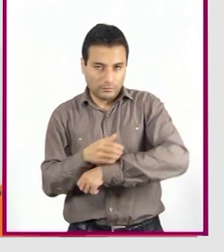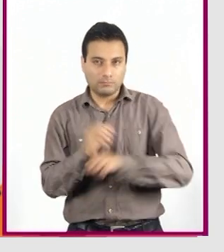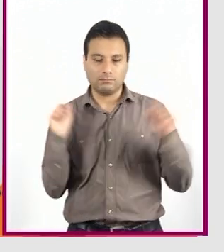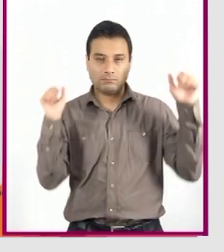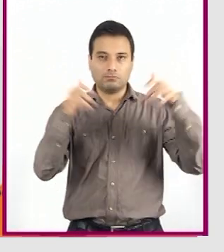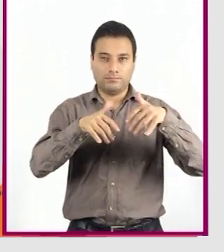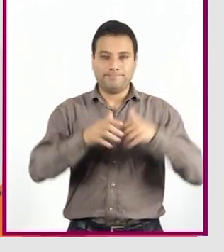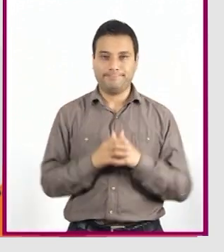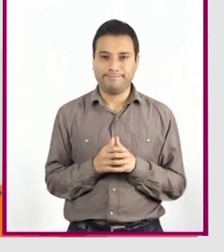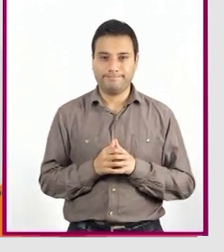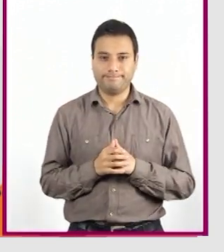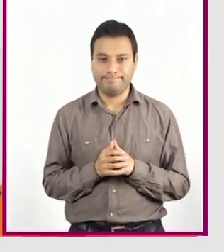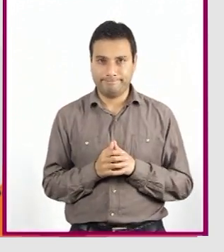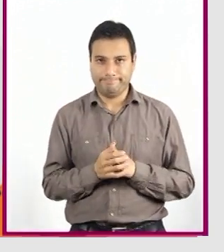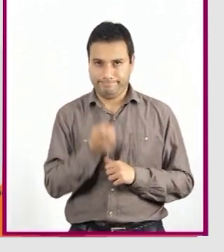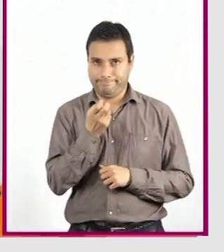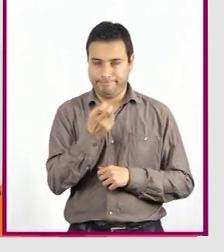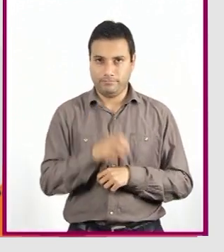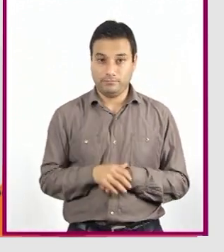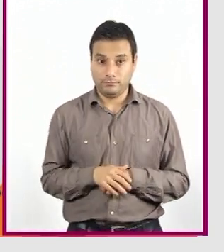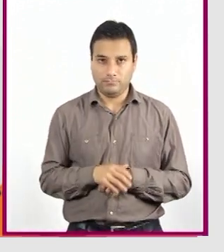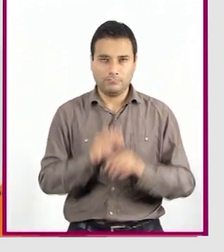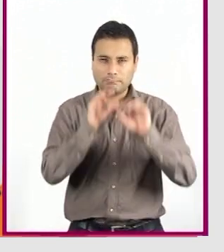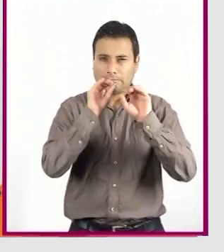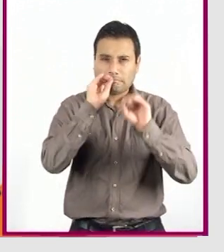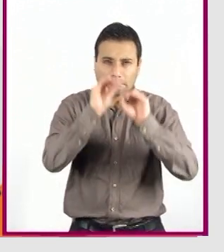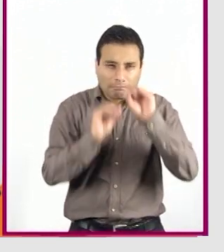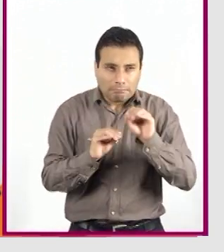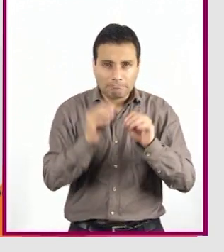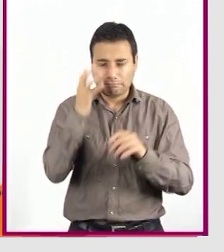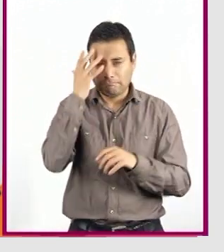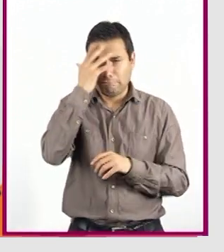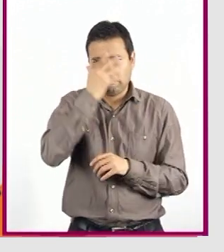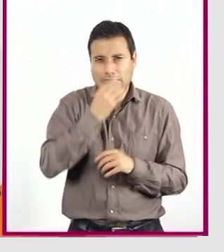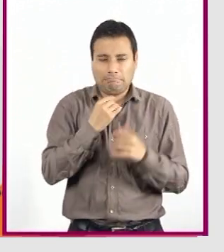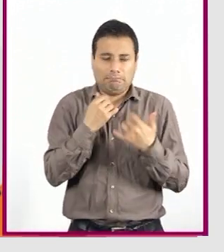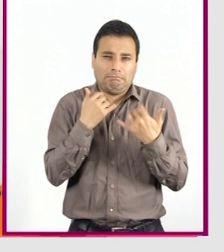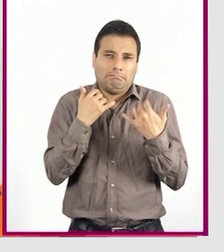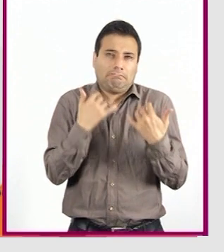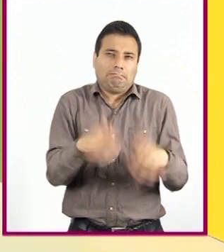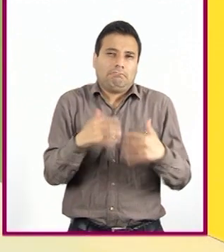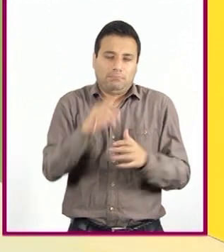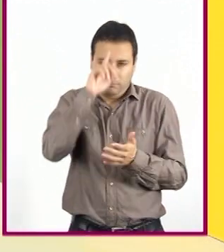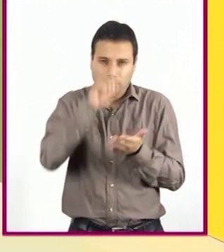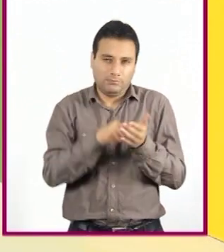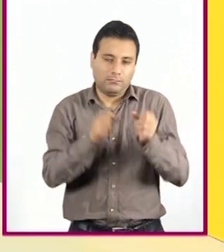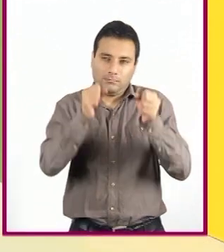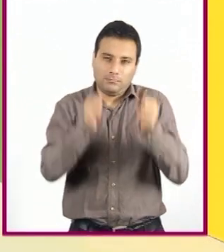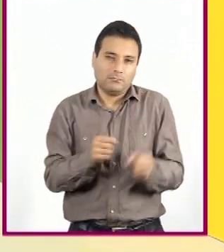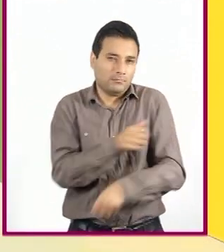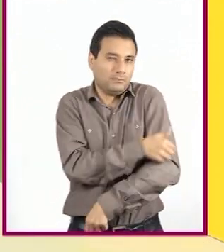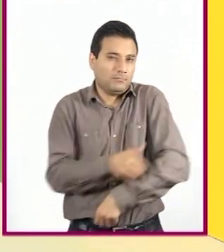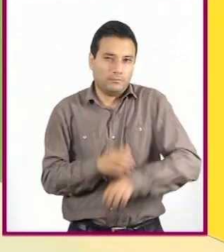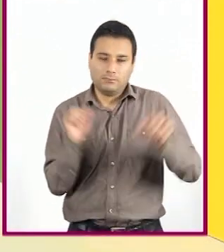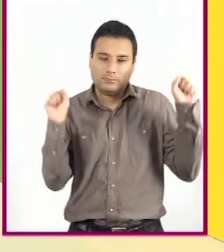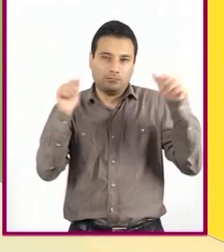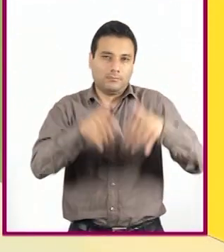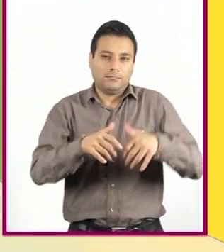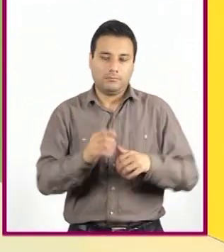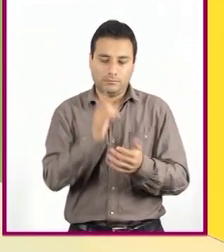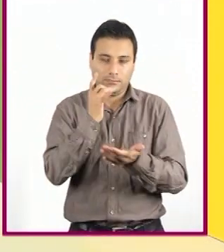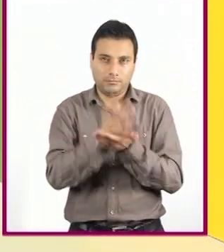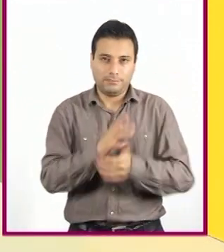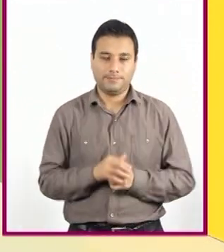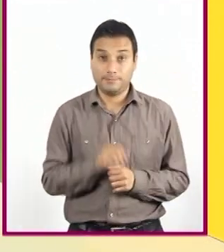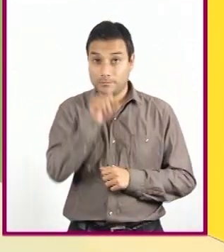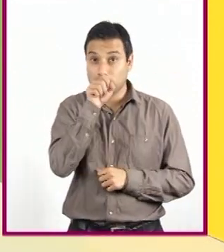a juzgar por la suntuosidad de sus palacios, la sede del linaje gobernante. Destaca el